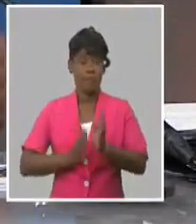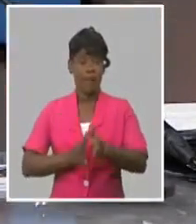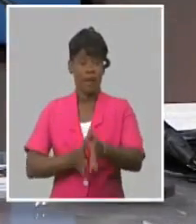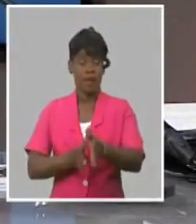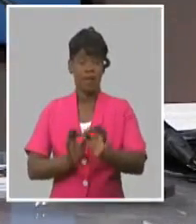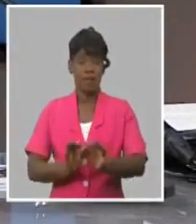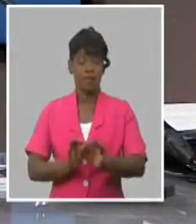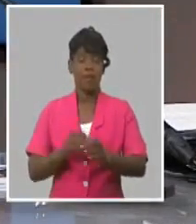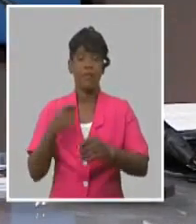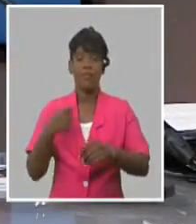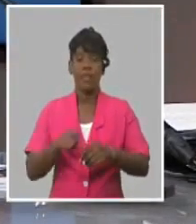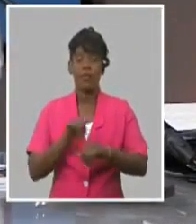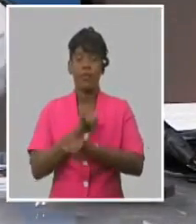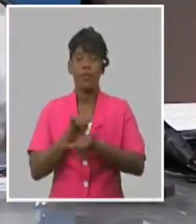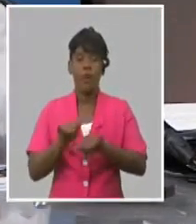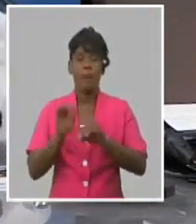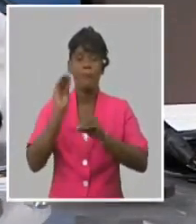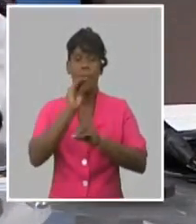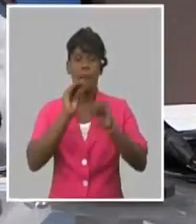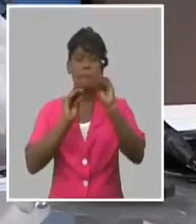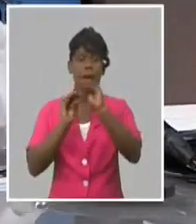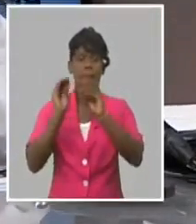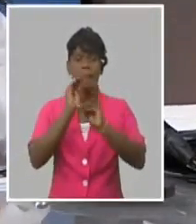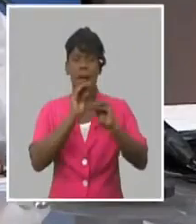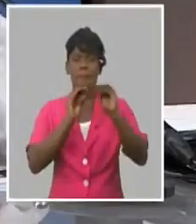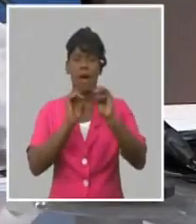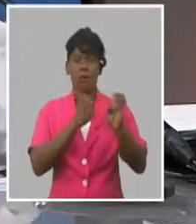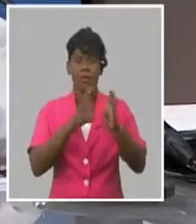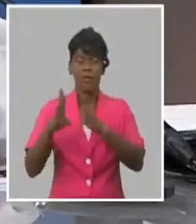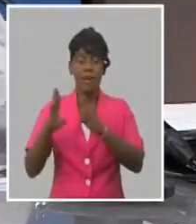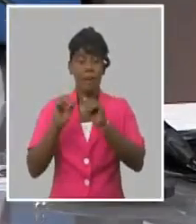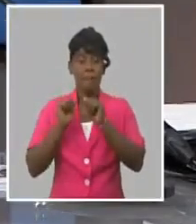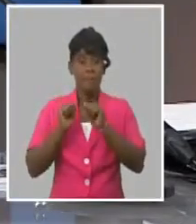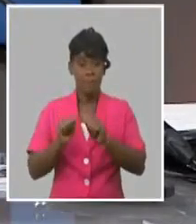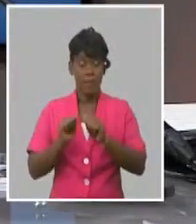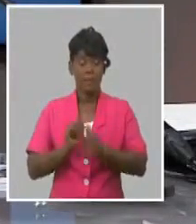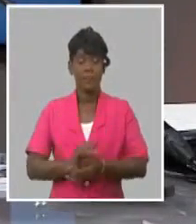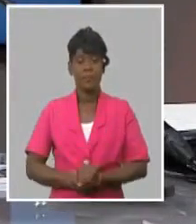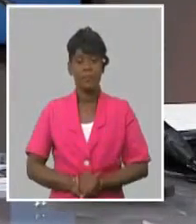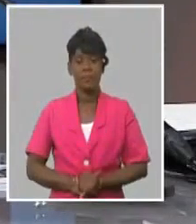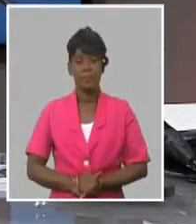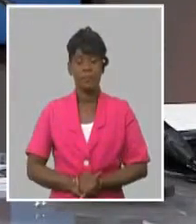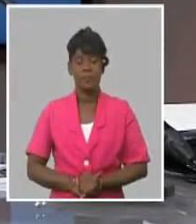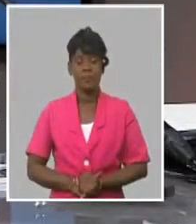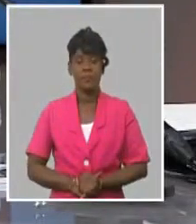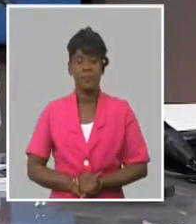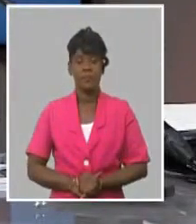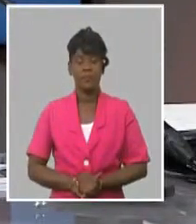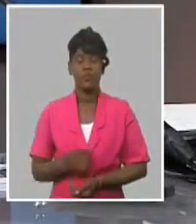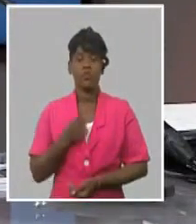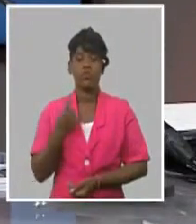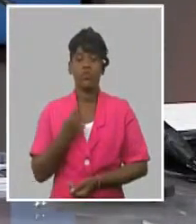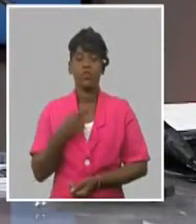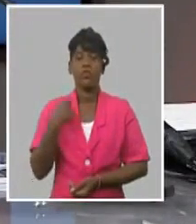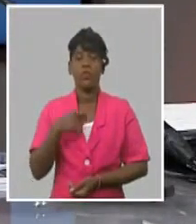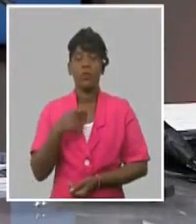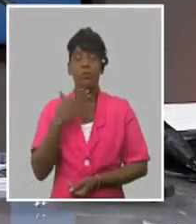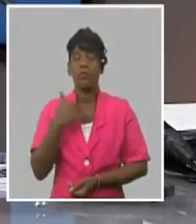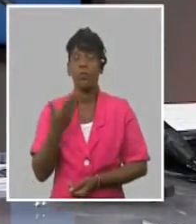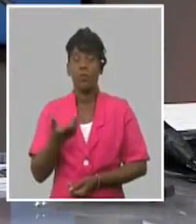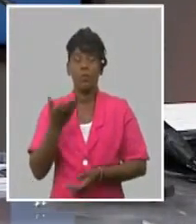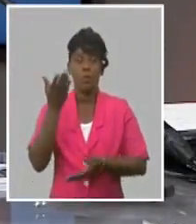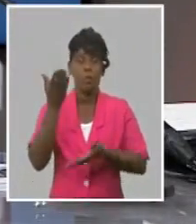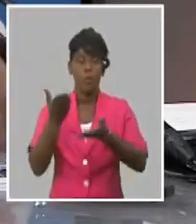sin ordenar todo eso. Y por esto se llama ordenamiento monetario. Tenemos que buscar equilibrios